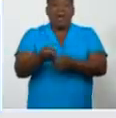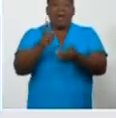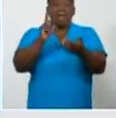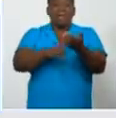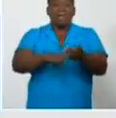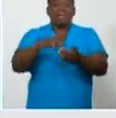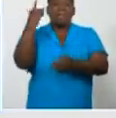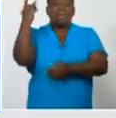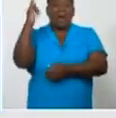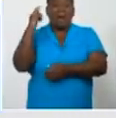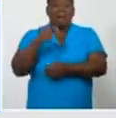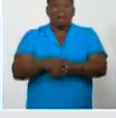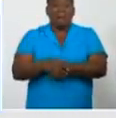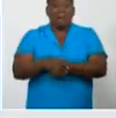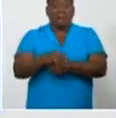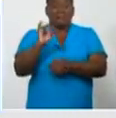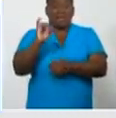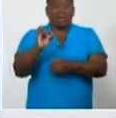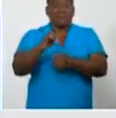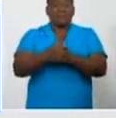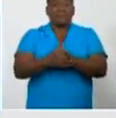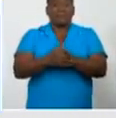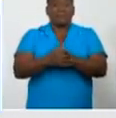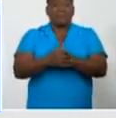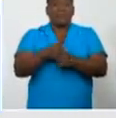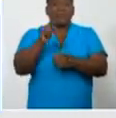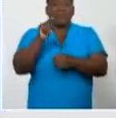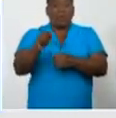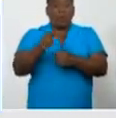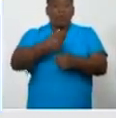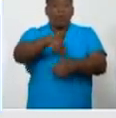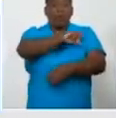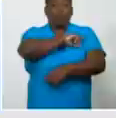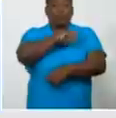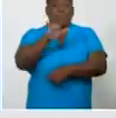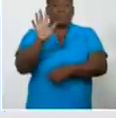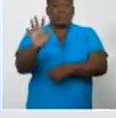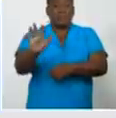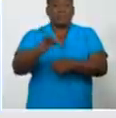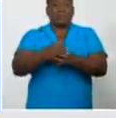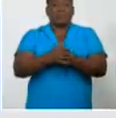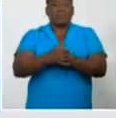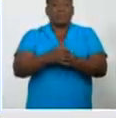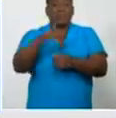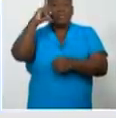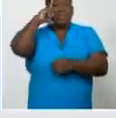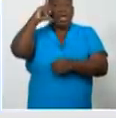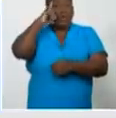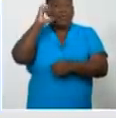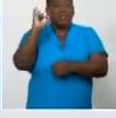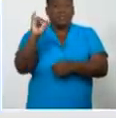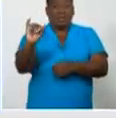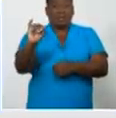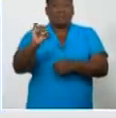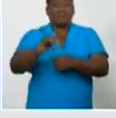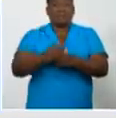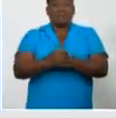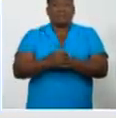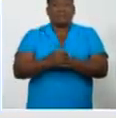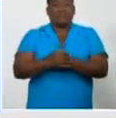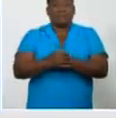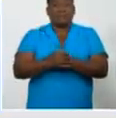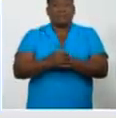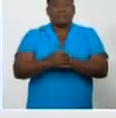Julio Antonio Mella con 6, Contramaestre con 5, San Luis con 6 casos también,